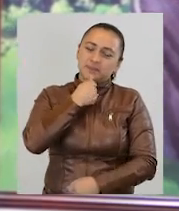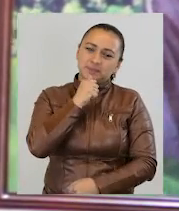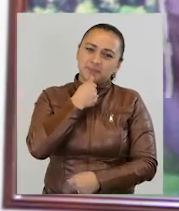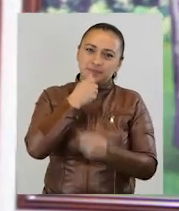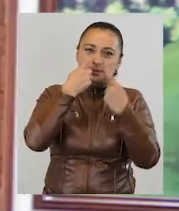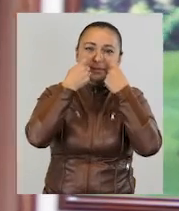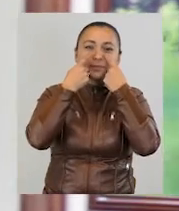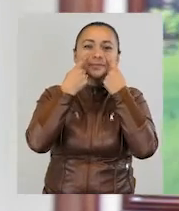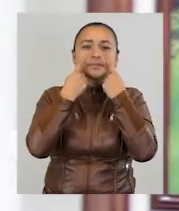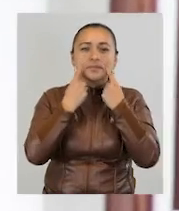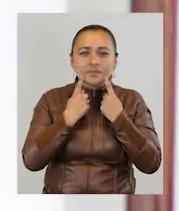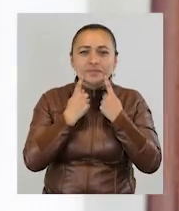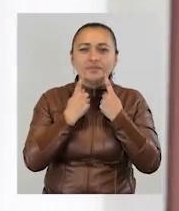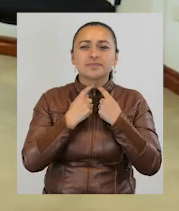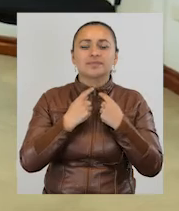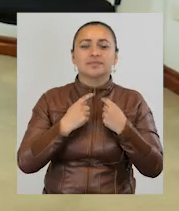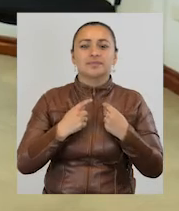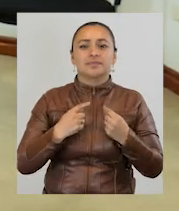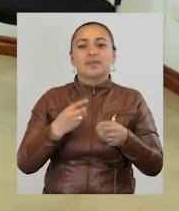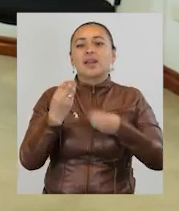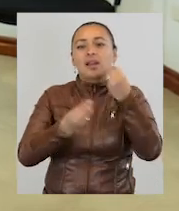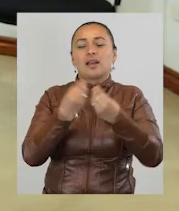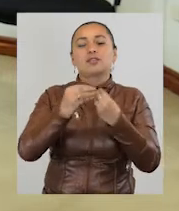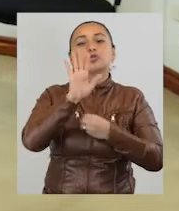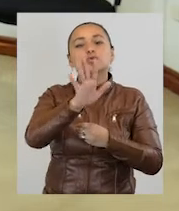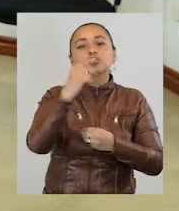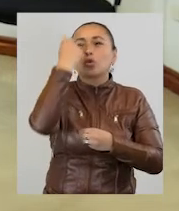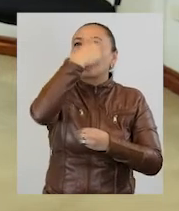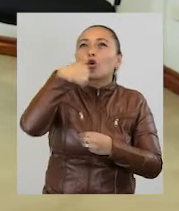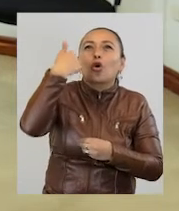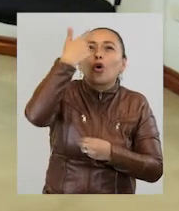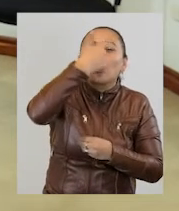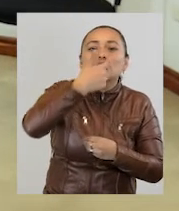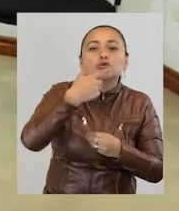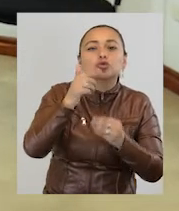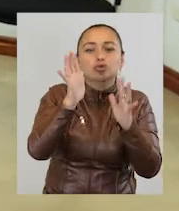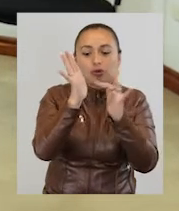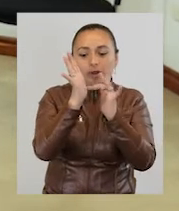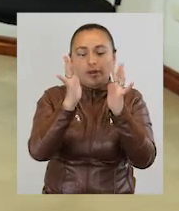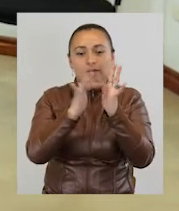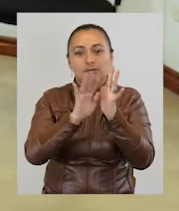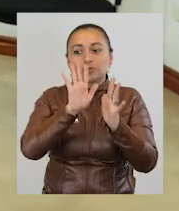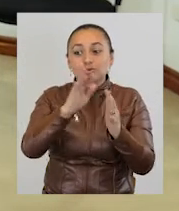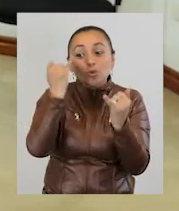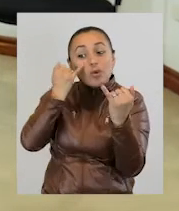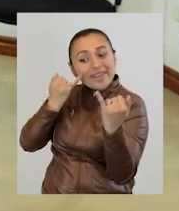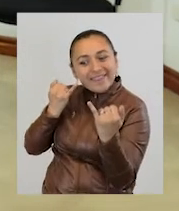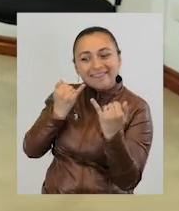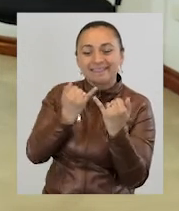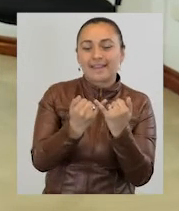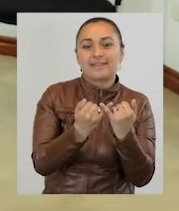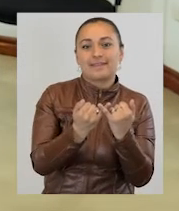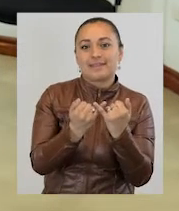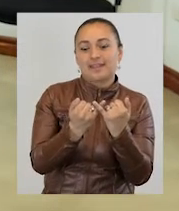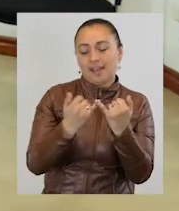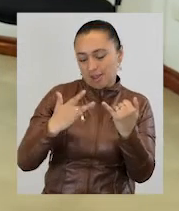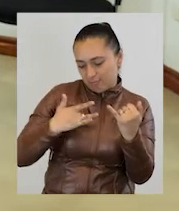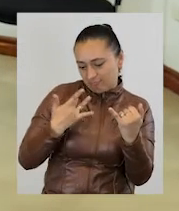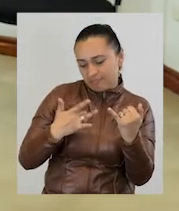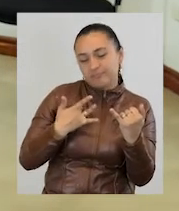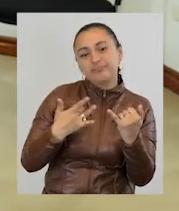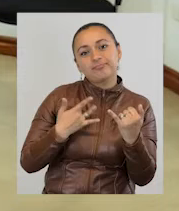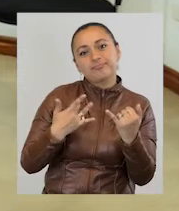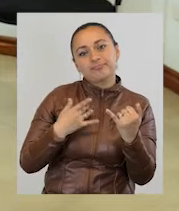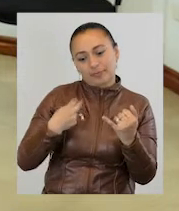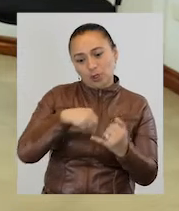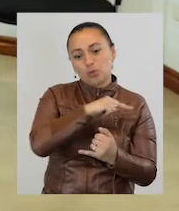que sufre, que llora, que es despreciado, son rostros de un Jesús que quiere identificarse con